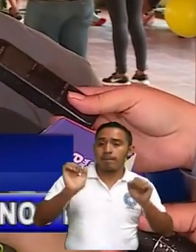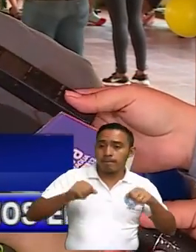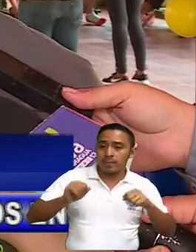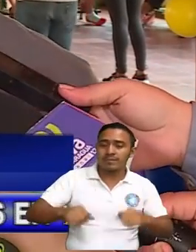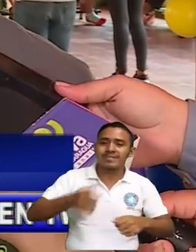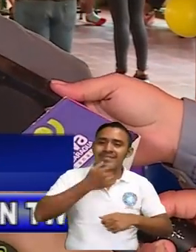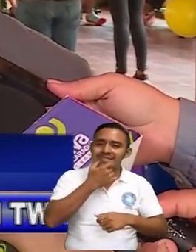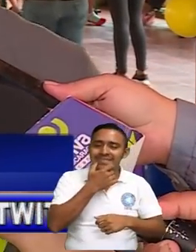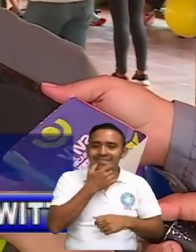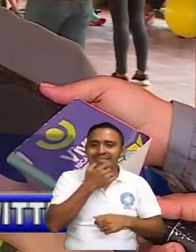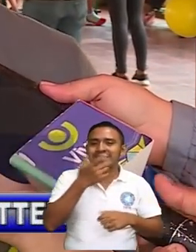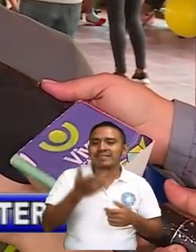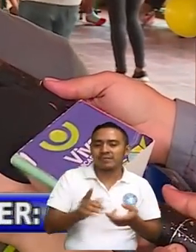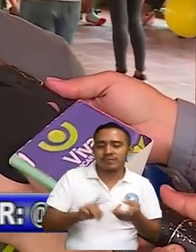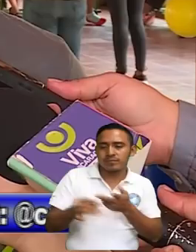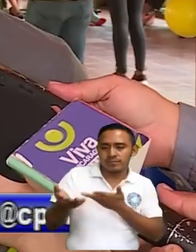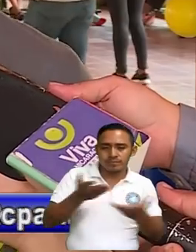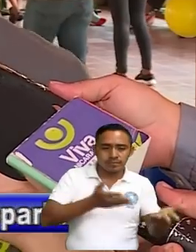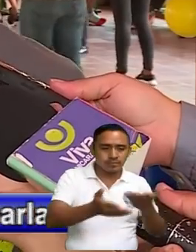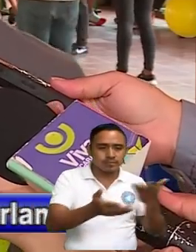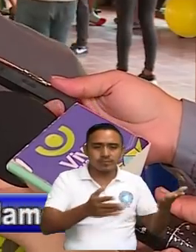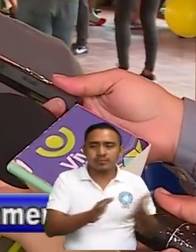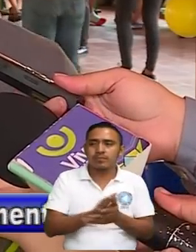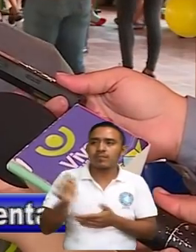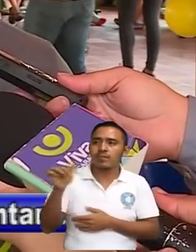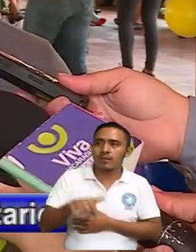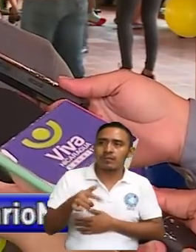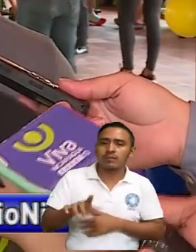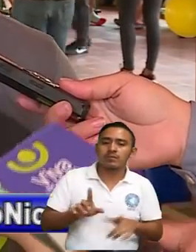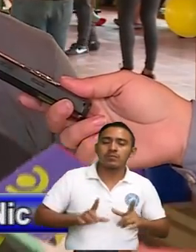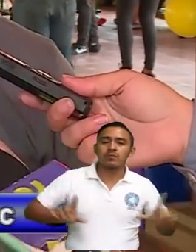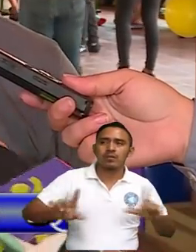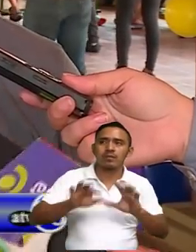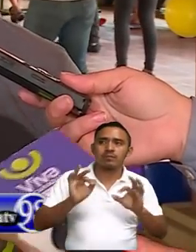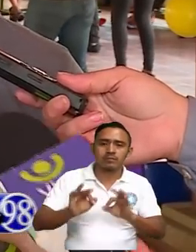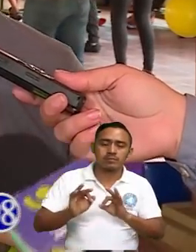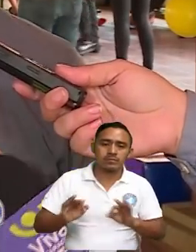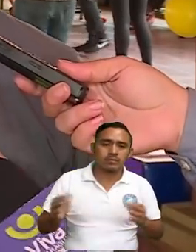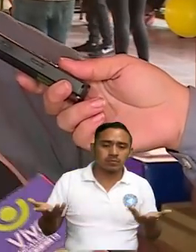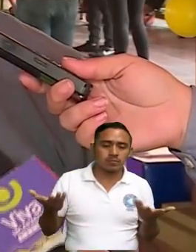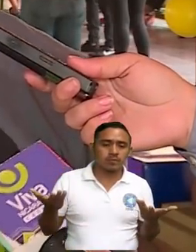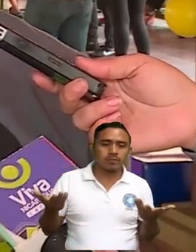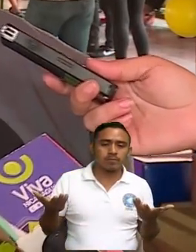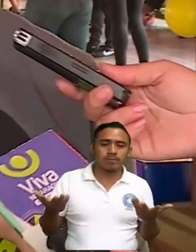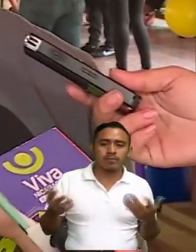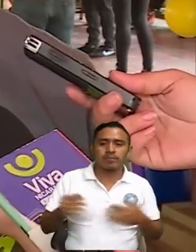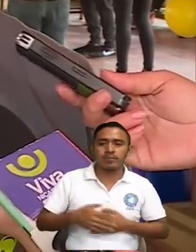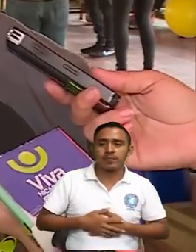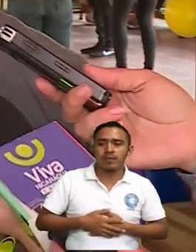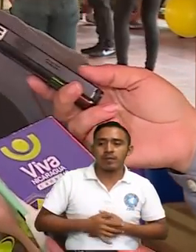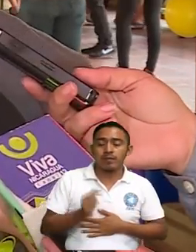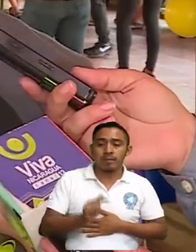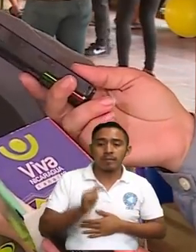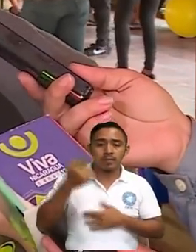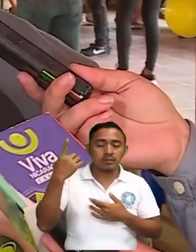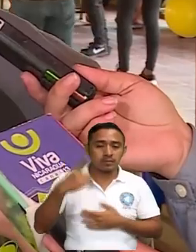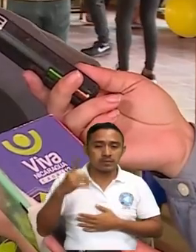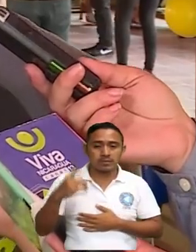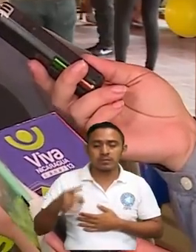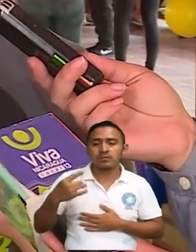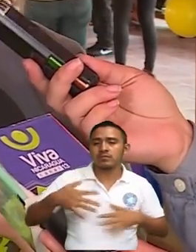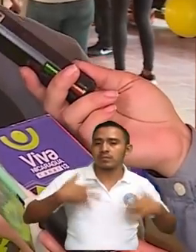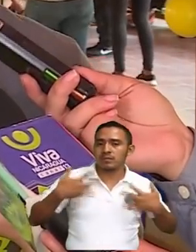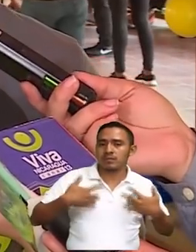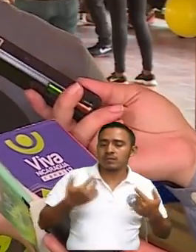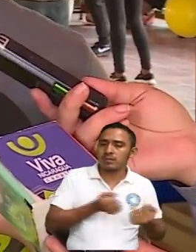reír, compartir, bailar, espacio, y es parte también de ese espacio de la restitución de los derechos, de la alegría, del